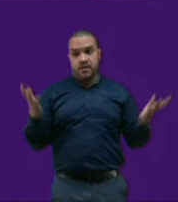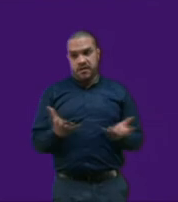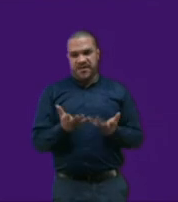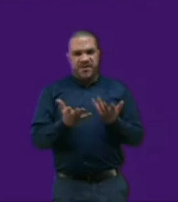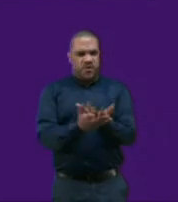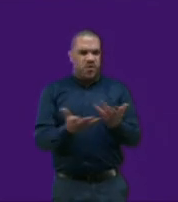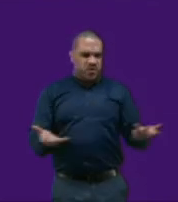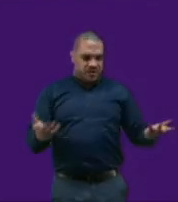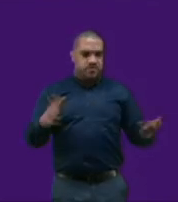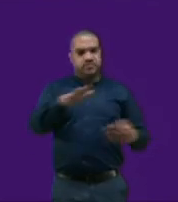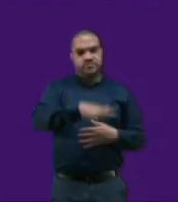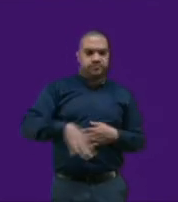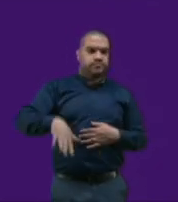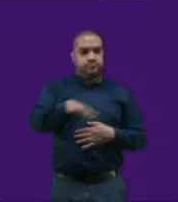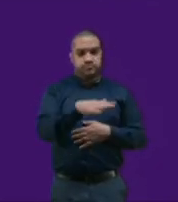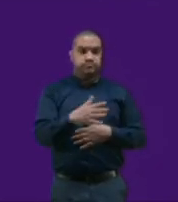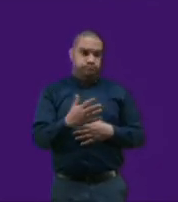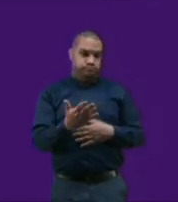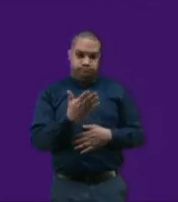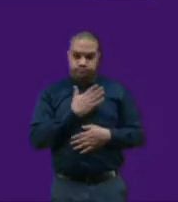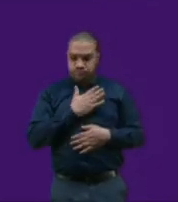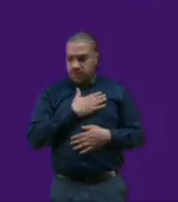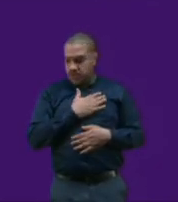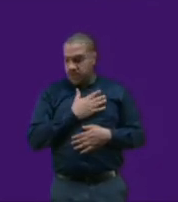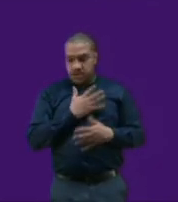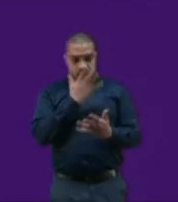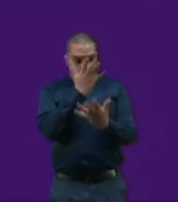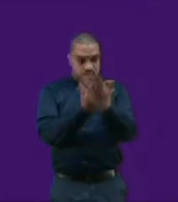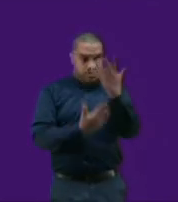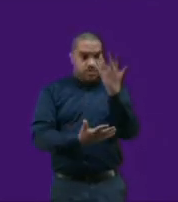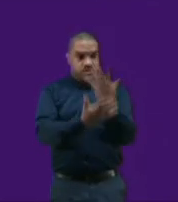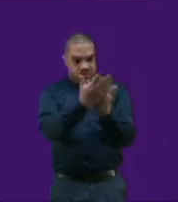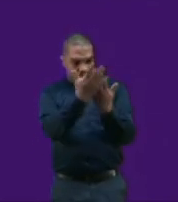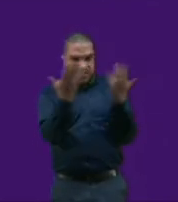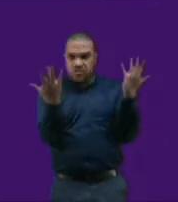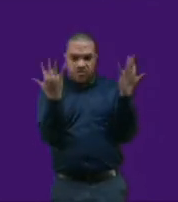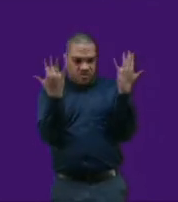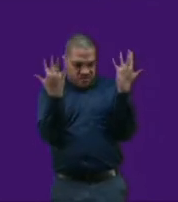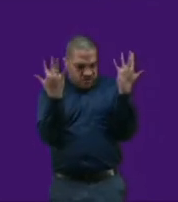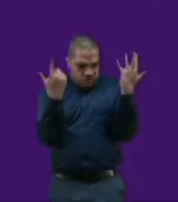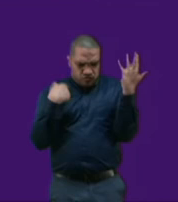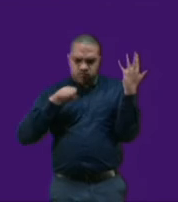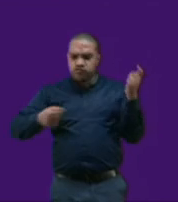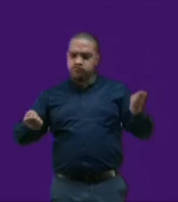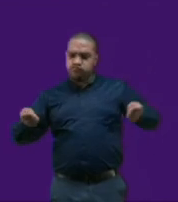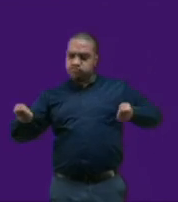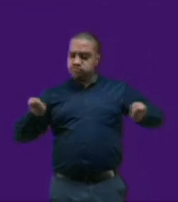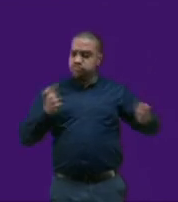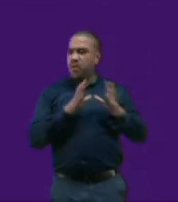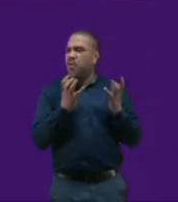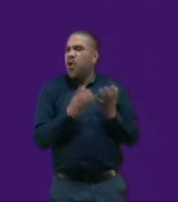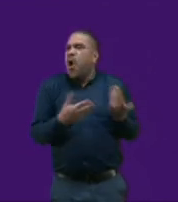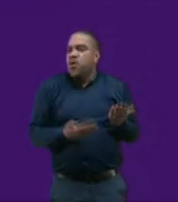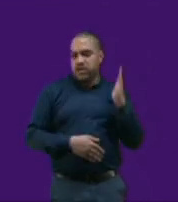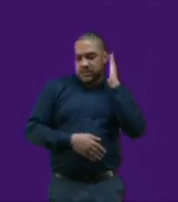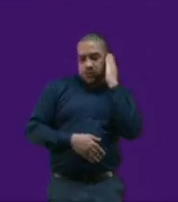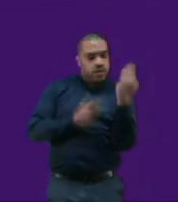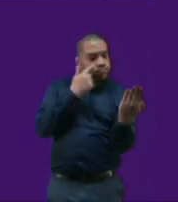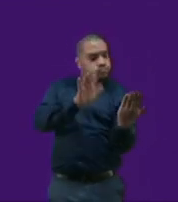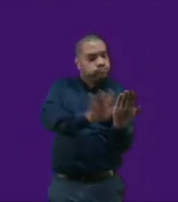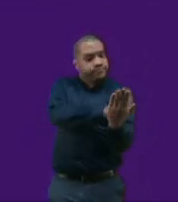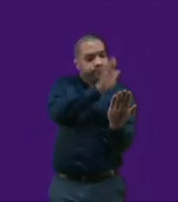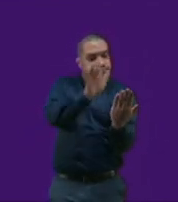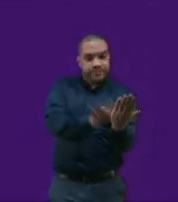cosas, o sea, yo tengo el mundo en mis manos en un celular, yo tengo una pantalla con internet que me deja llegar a cualquier